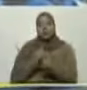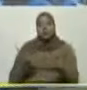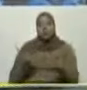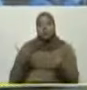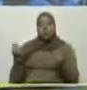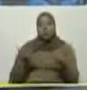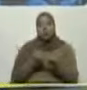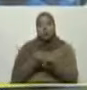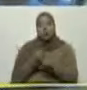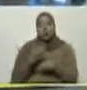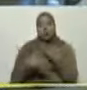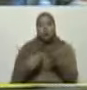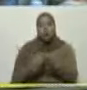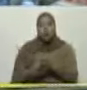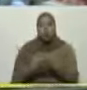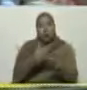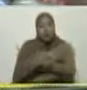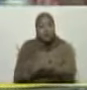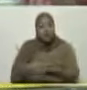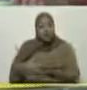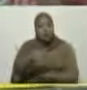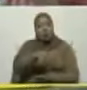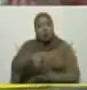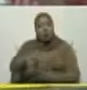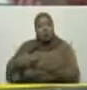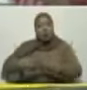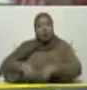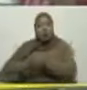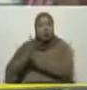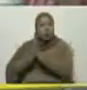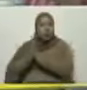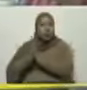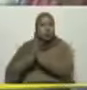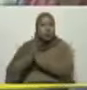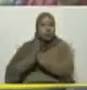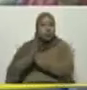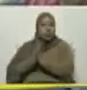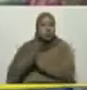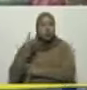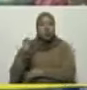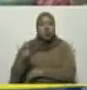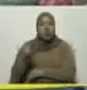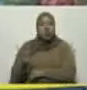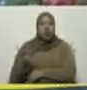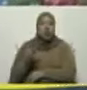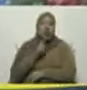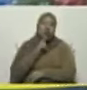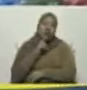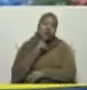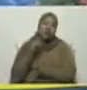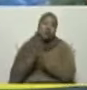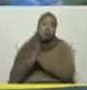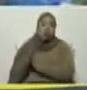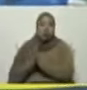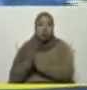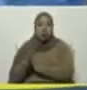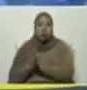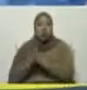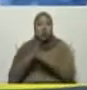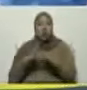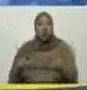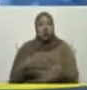crédito y el financiamiento para que millones de emprendedores puedan seguir su tarea de emprendimiento todo el mundo tenga un